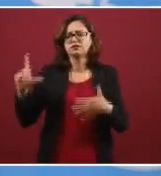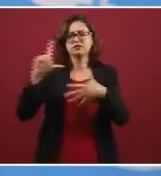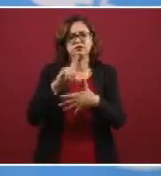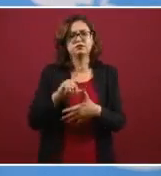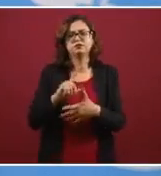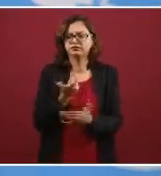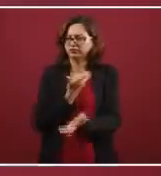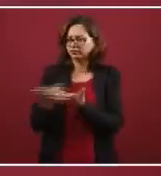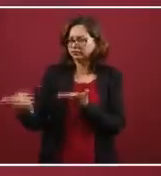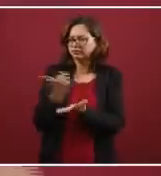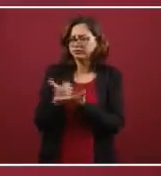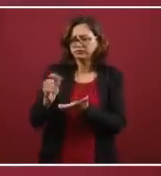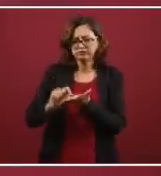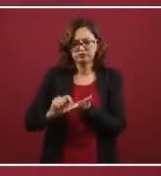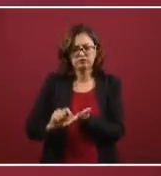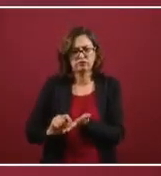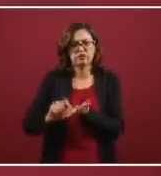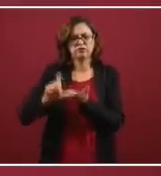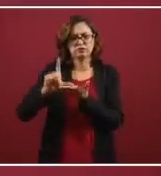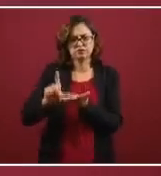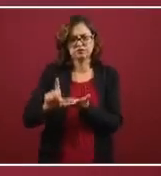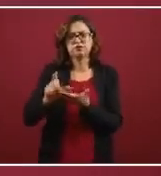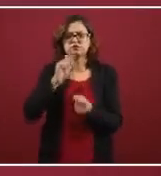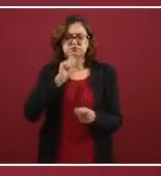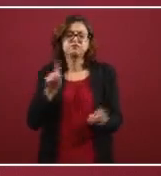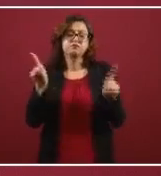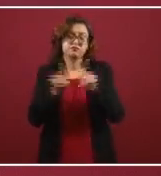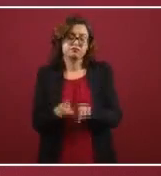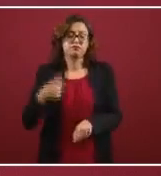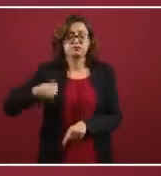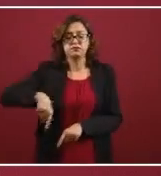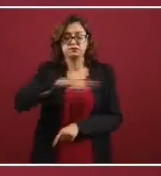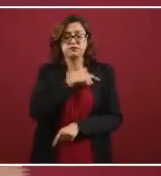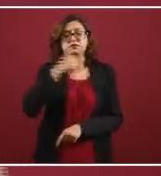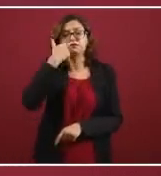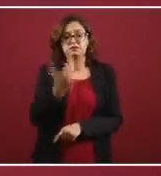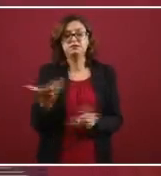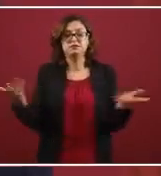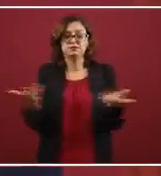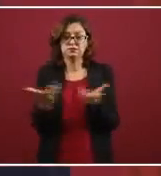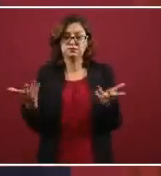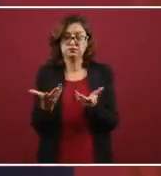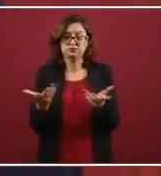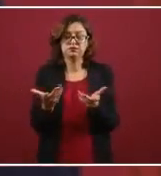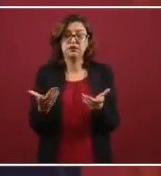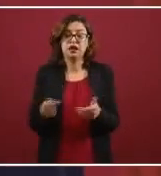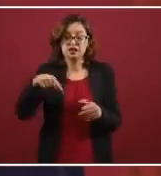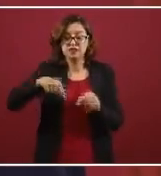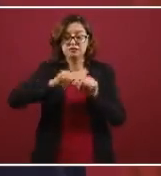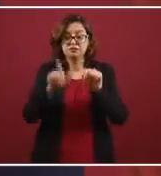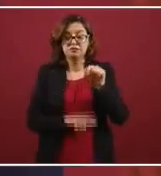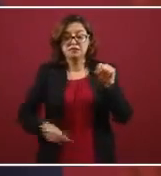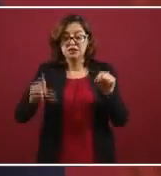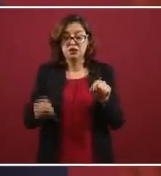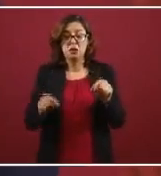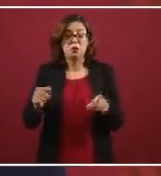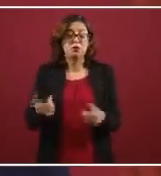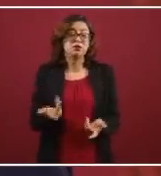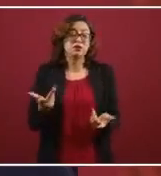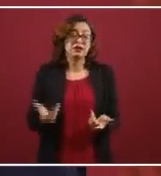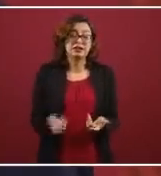incremento del salario mínimo, que es otra de las políticas que se han llevado a cabo por fin en México, después de